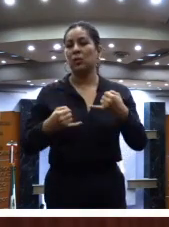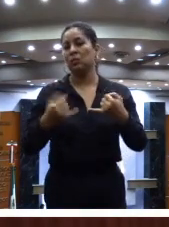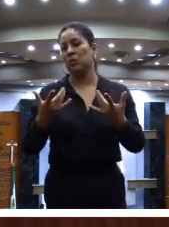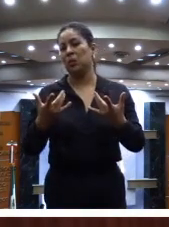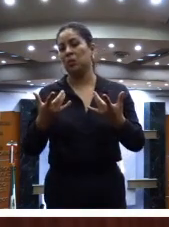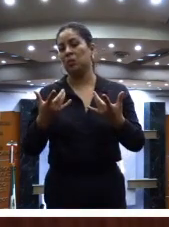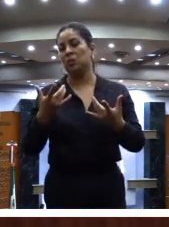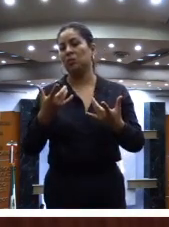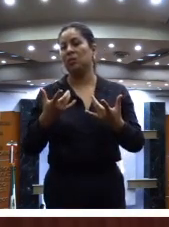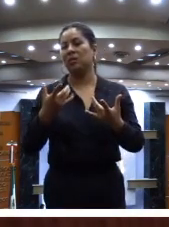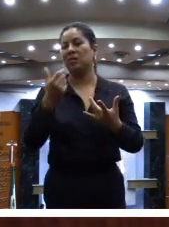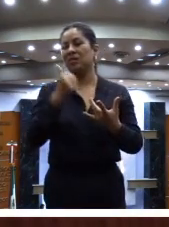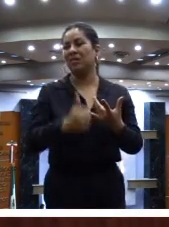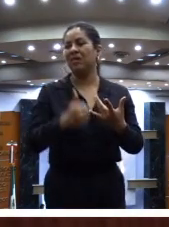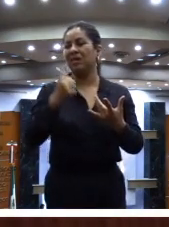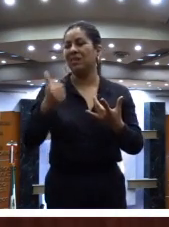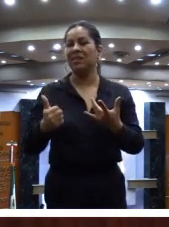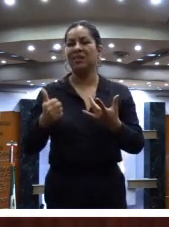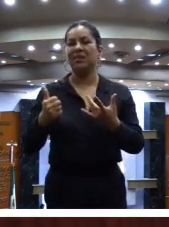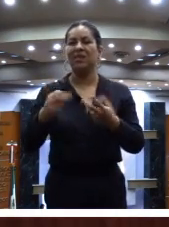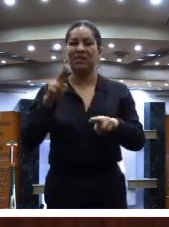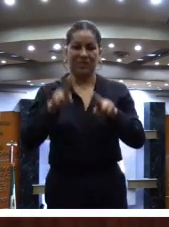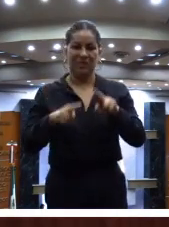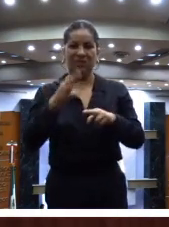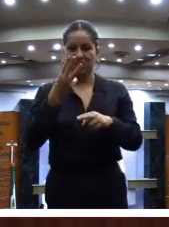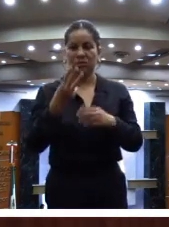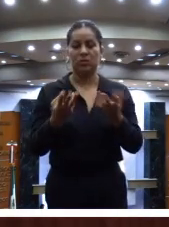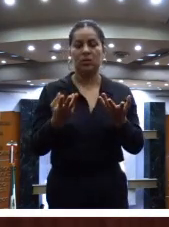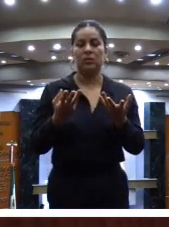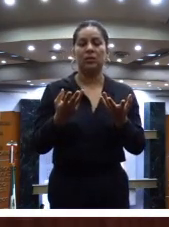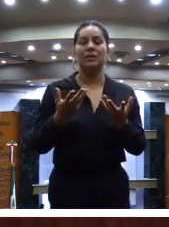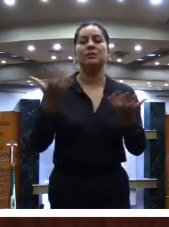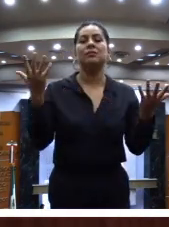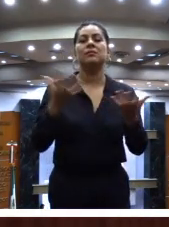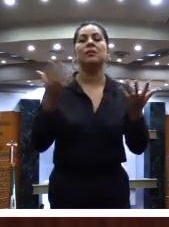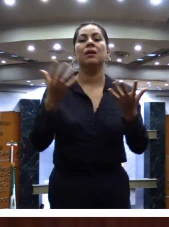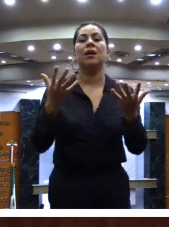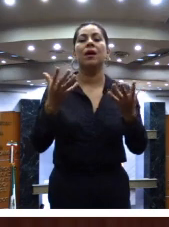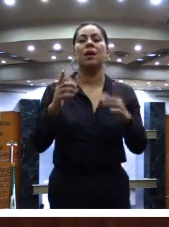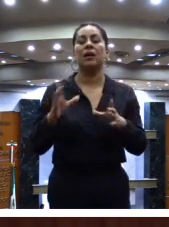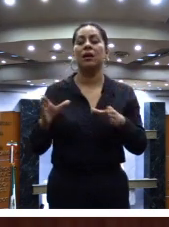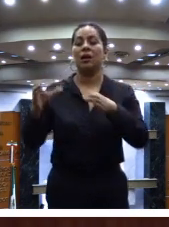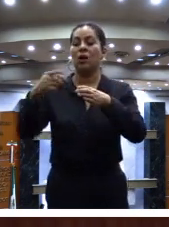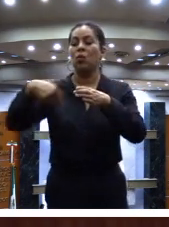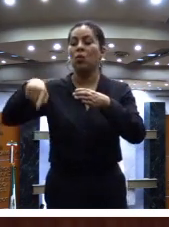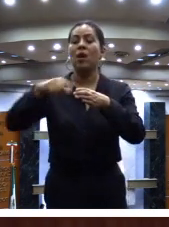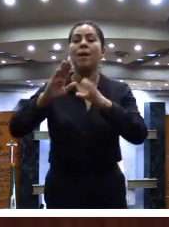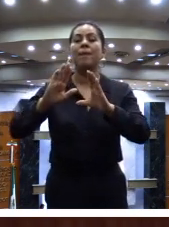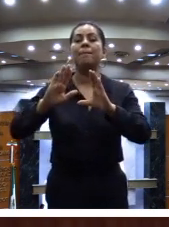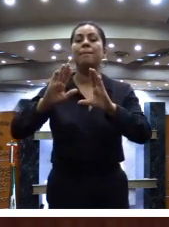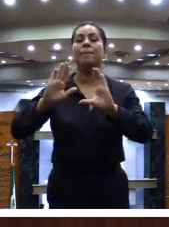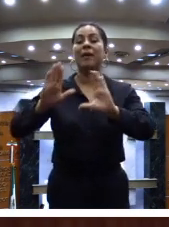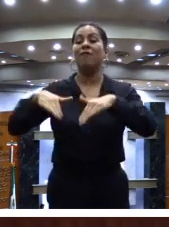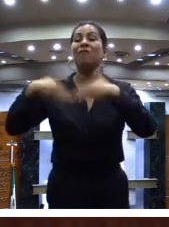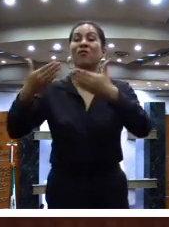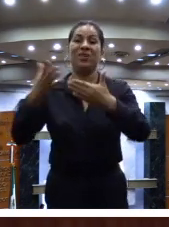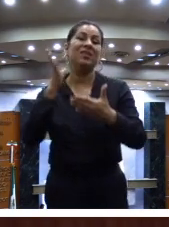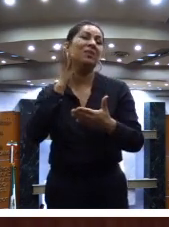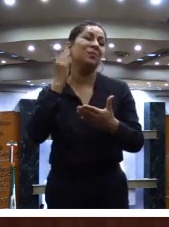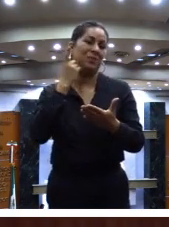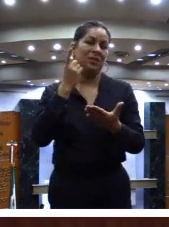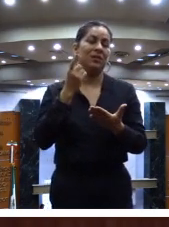en el sentido de que se cree el organismo público descentralizado y nos da como plazo este